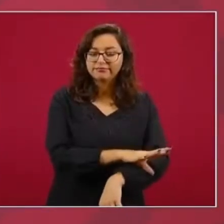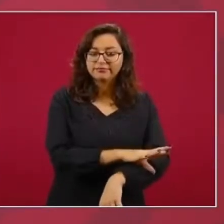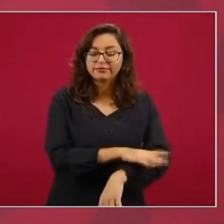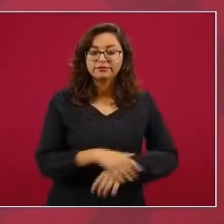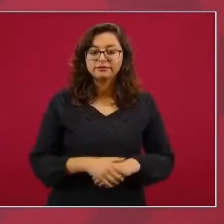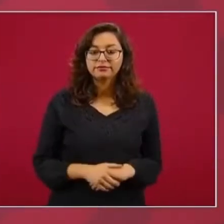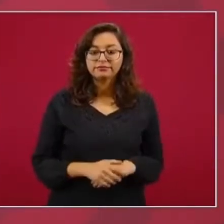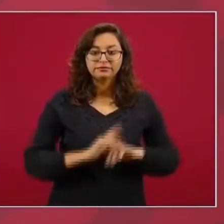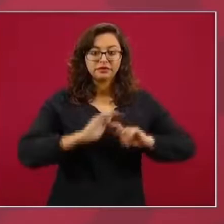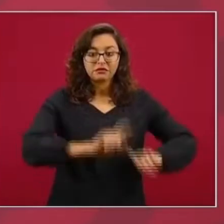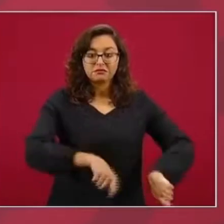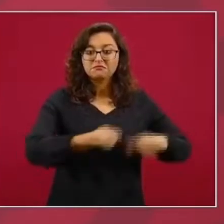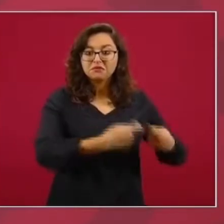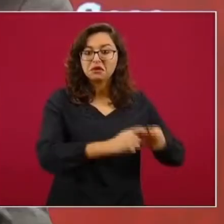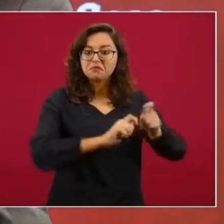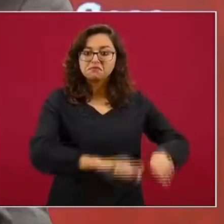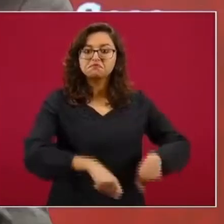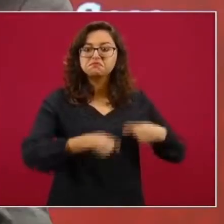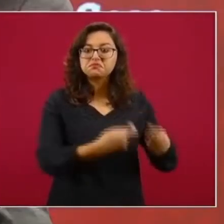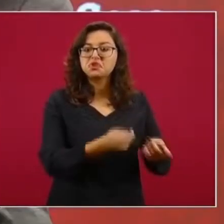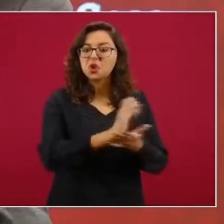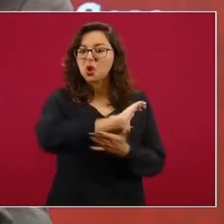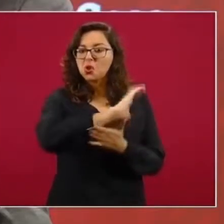les otorgan contratos